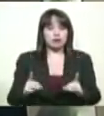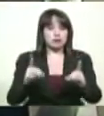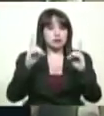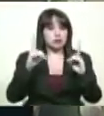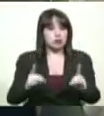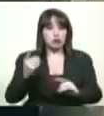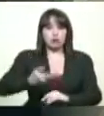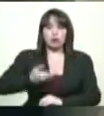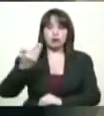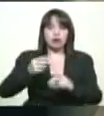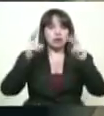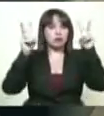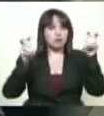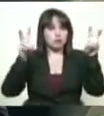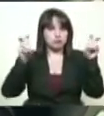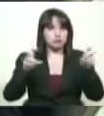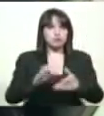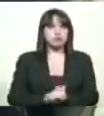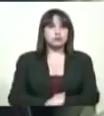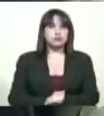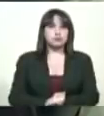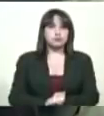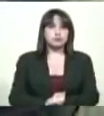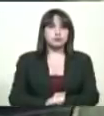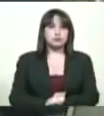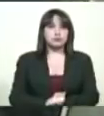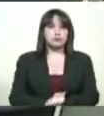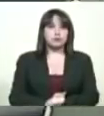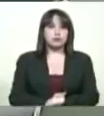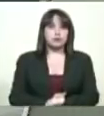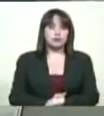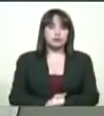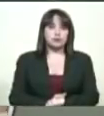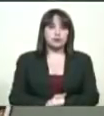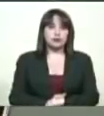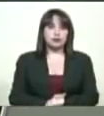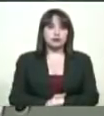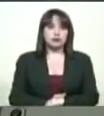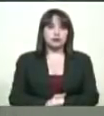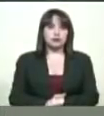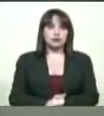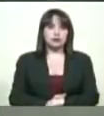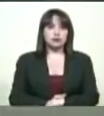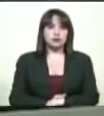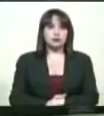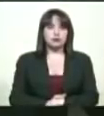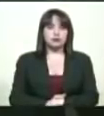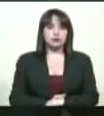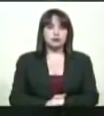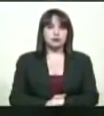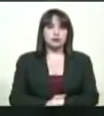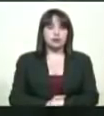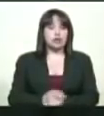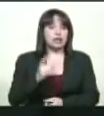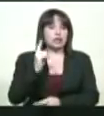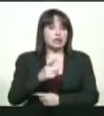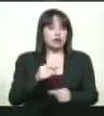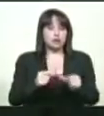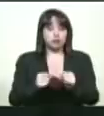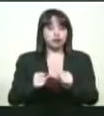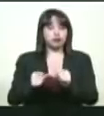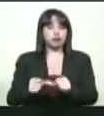sobre estos temas en segundo lugar hay que seguir trabajando